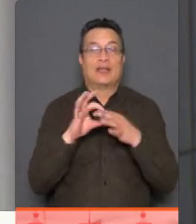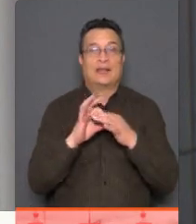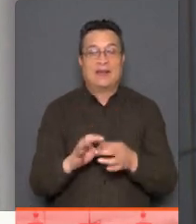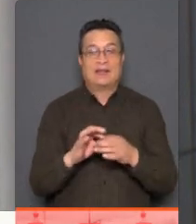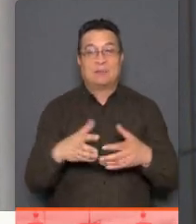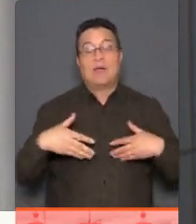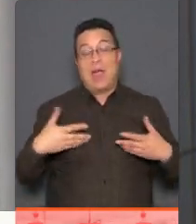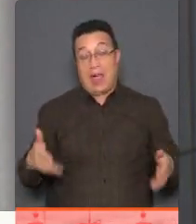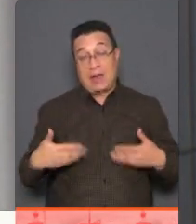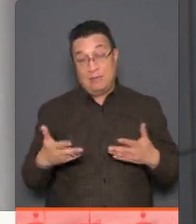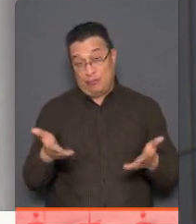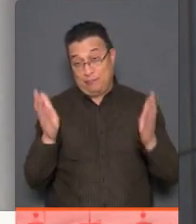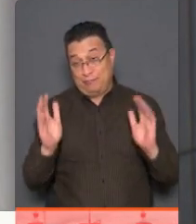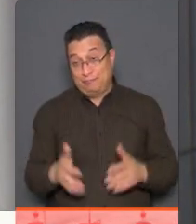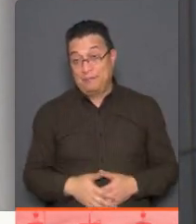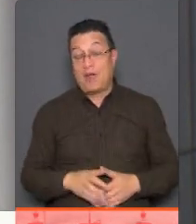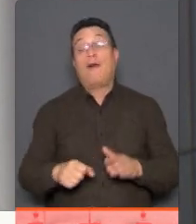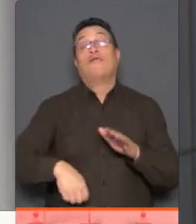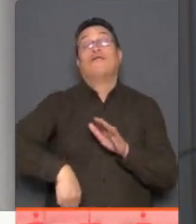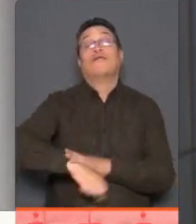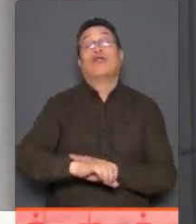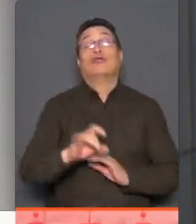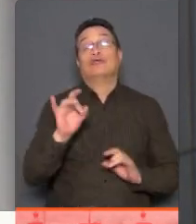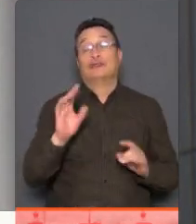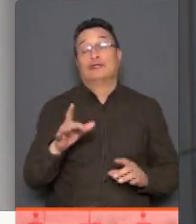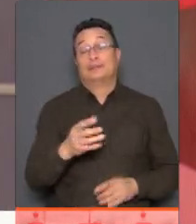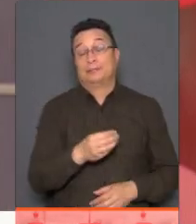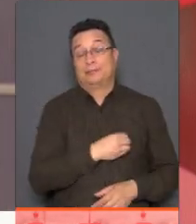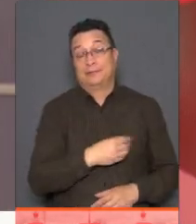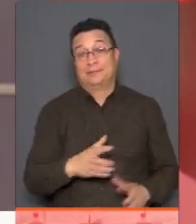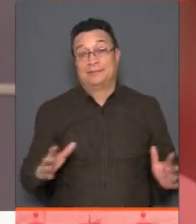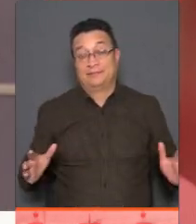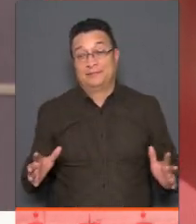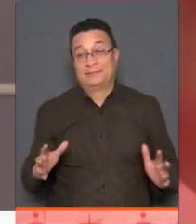ánimo. Bueno, el fútbol se pasa con fútbol. Así es, las penas del fútbol se pasan con fútbol. Así es.